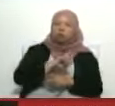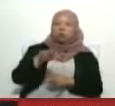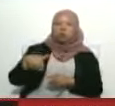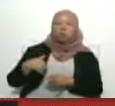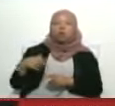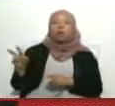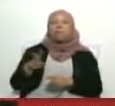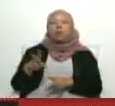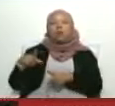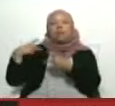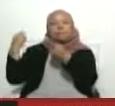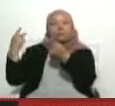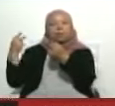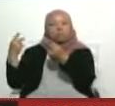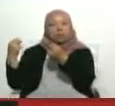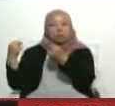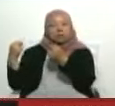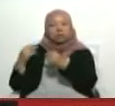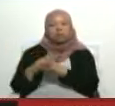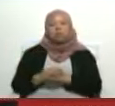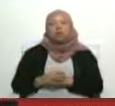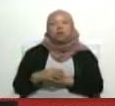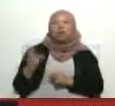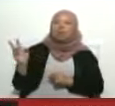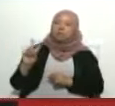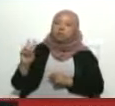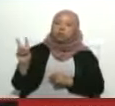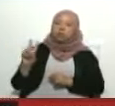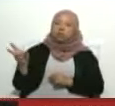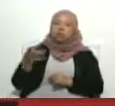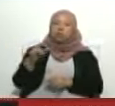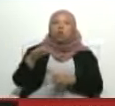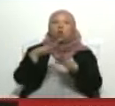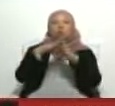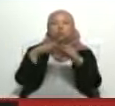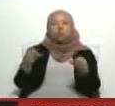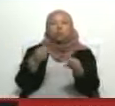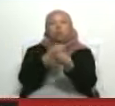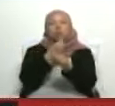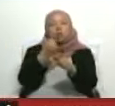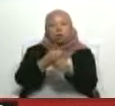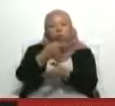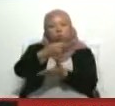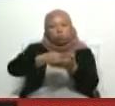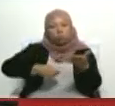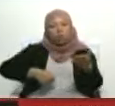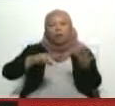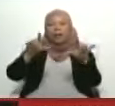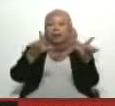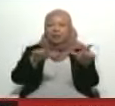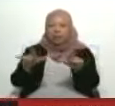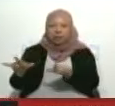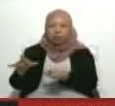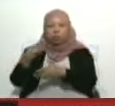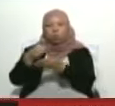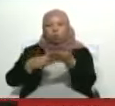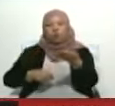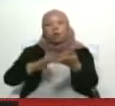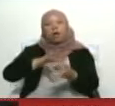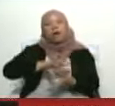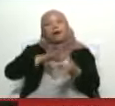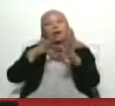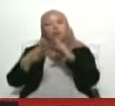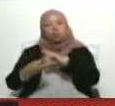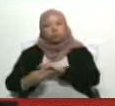país de esperanza y realidades, sino el país que tiene todo ya escrito, decretado, para convertirse